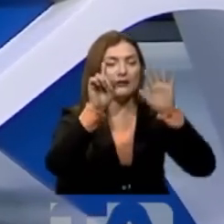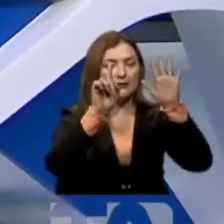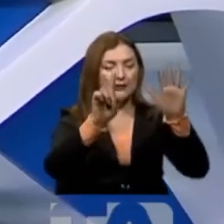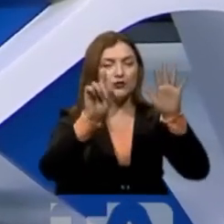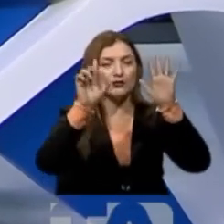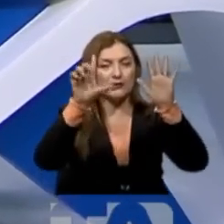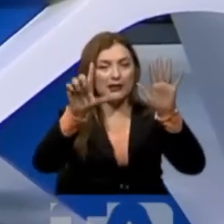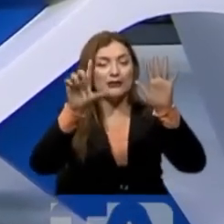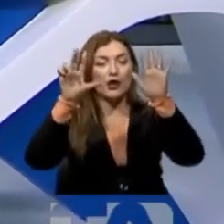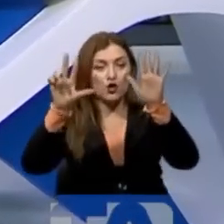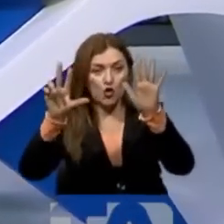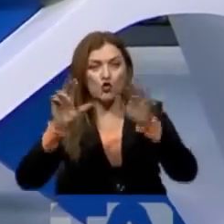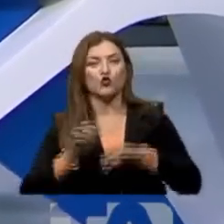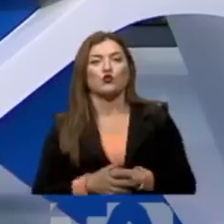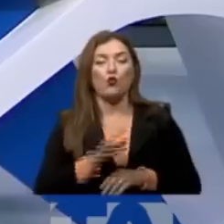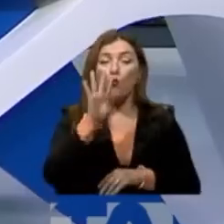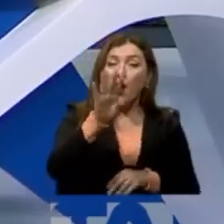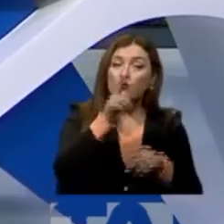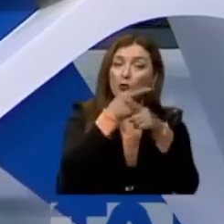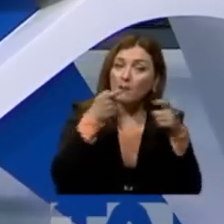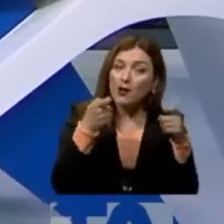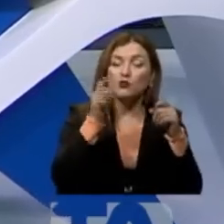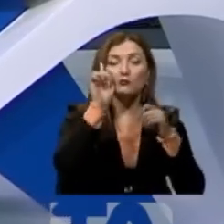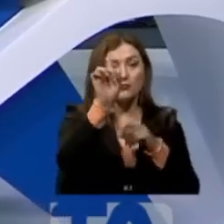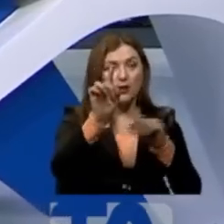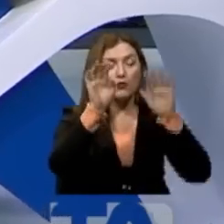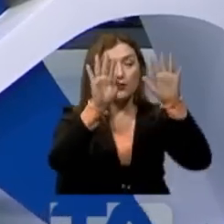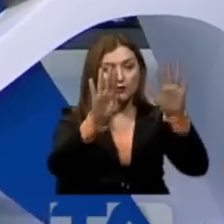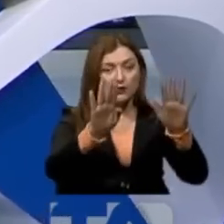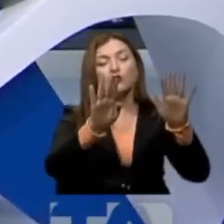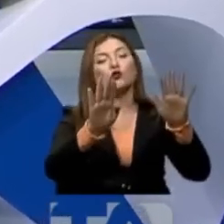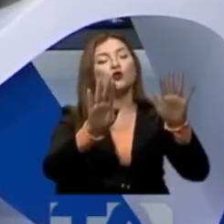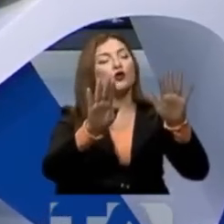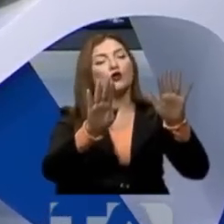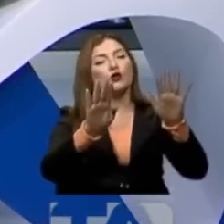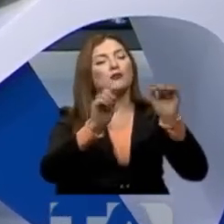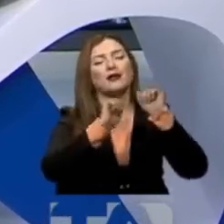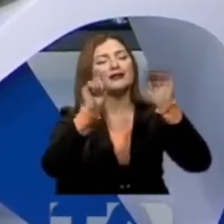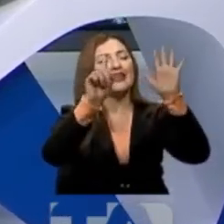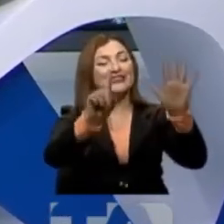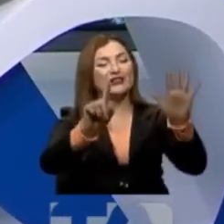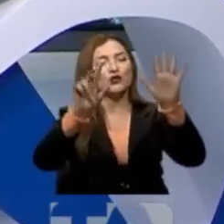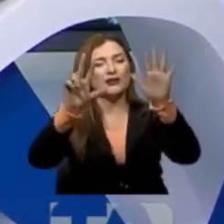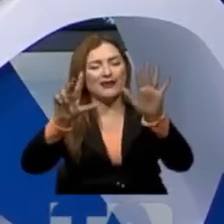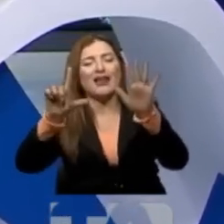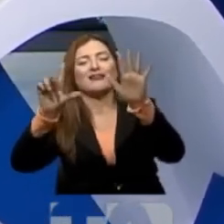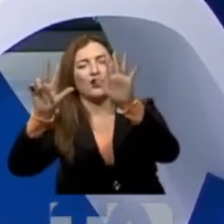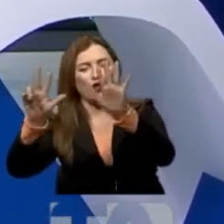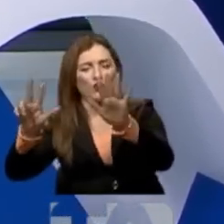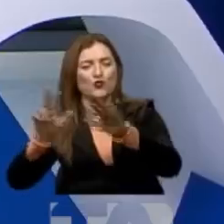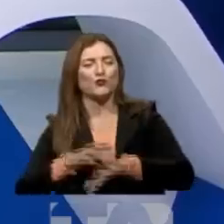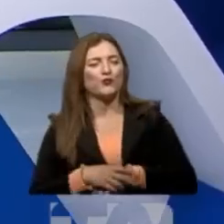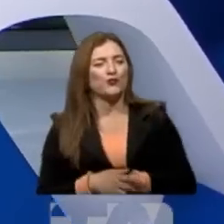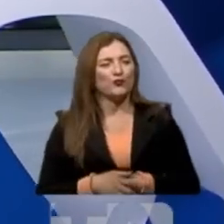1678. Ah, 1678. Claro, 1600, yo pensé pues que era... lógico, 4 de marzo. Mío del 78. Casi no, mi brother. Pues. Mi brother, mi pana.